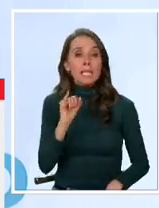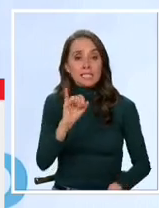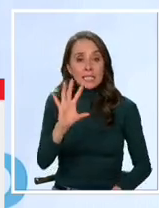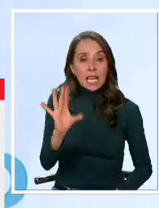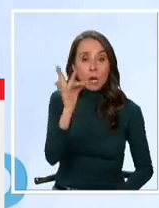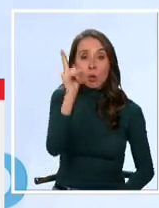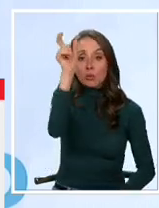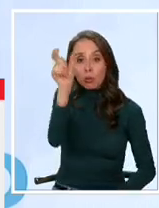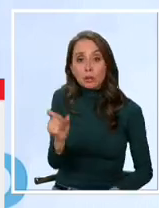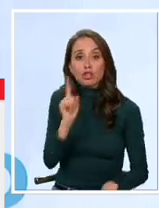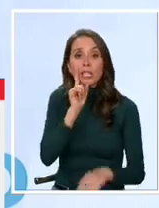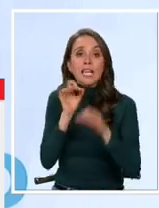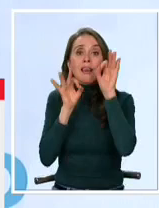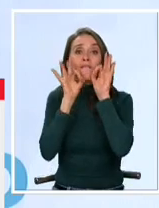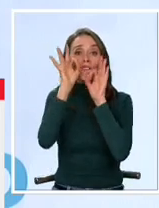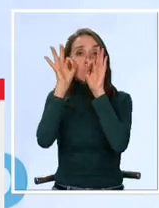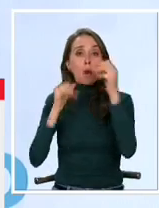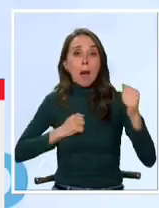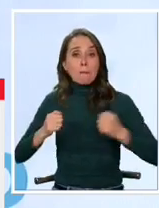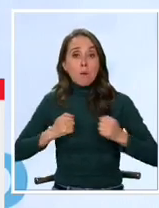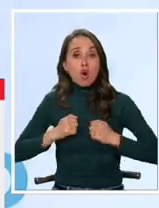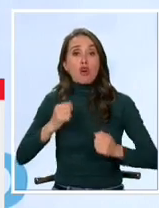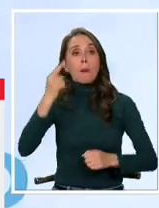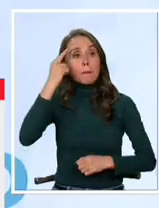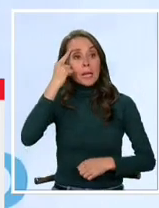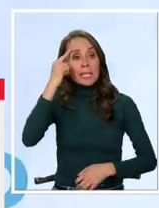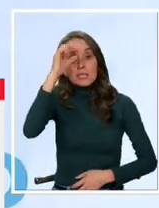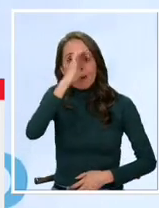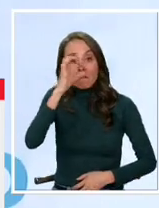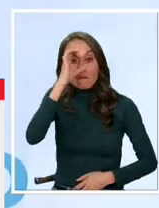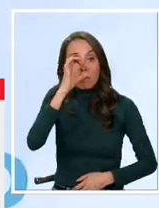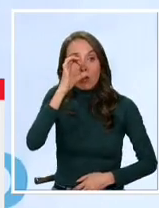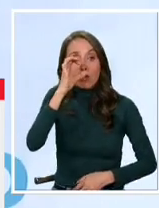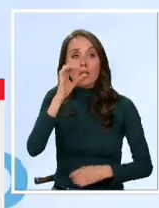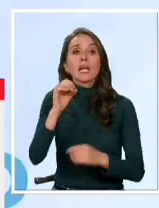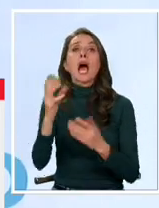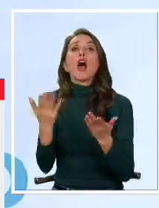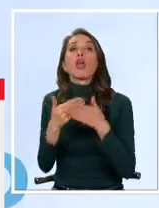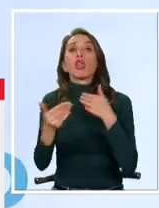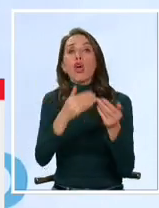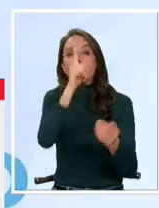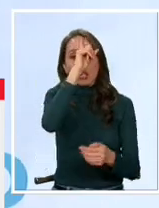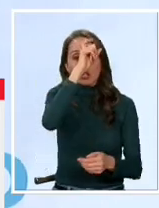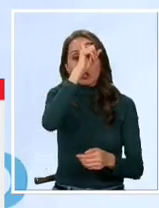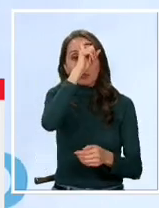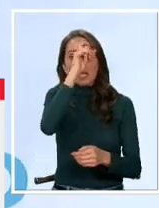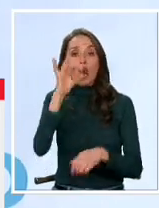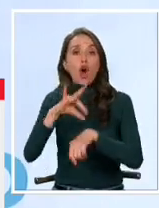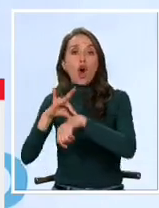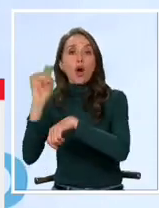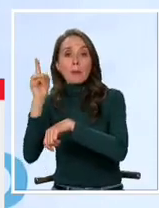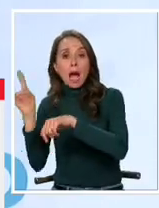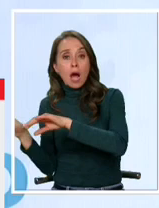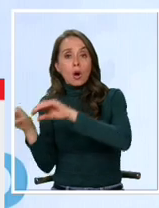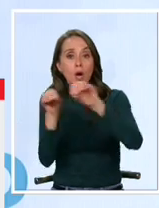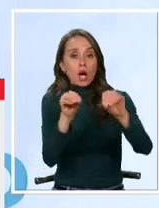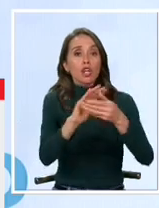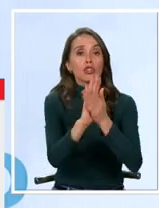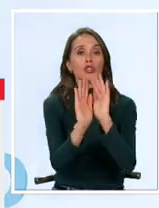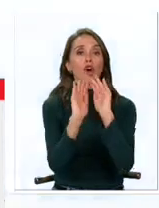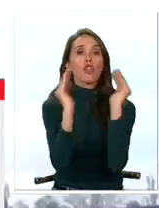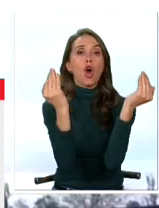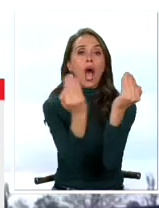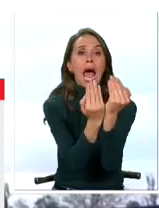encontramos algún caso lo que estamos pensando es que vamos a buscar un centro asistencial donde tener todas las medidas de